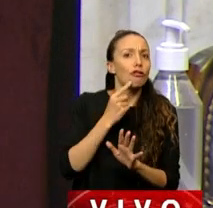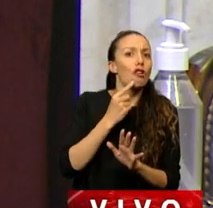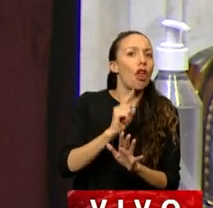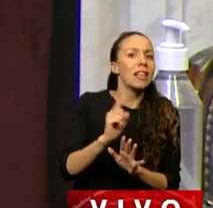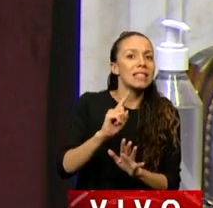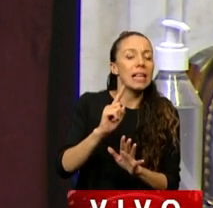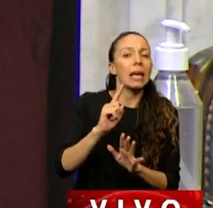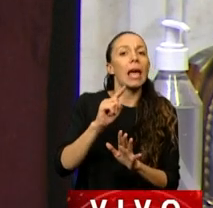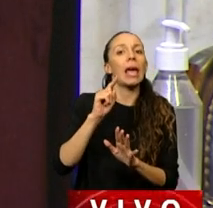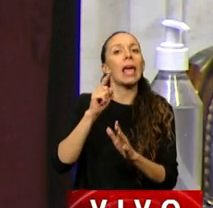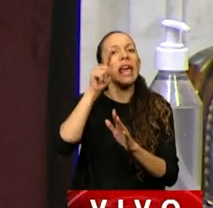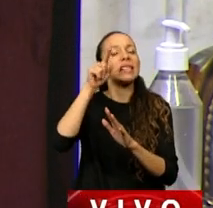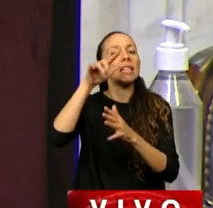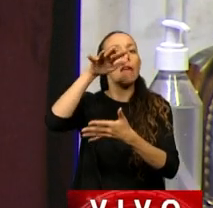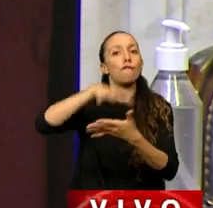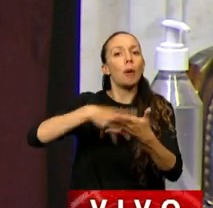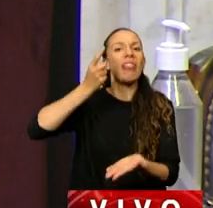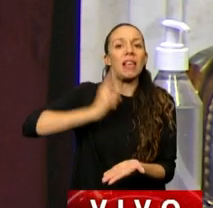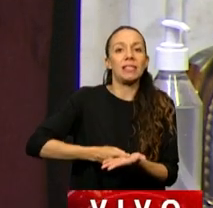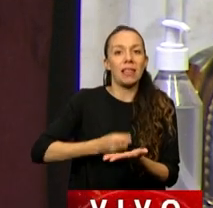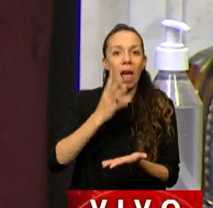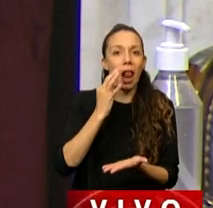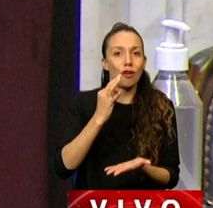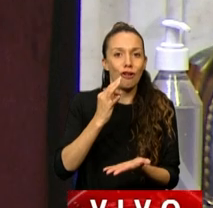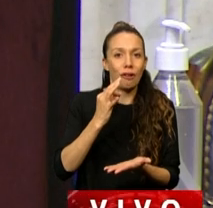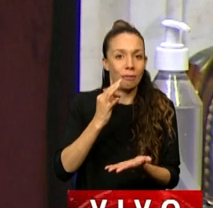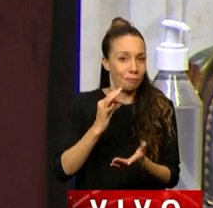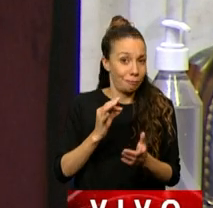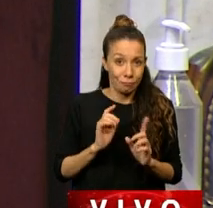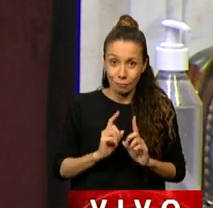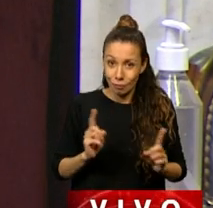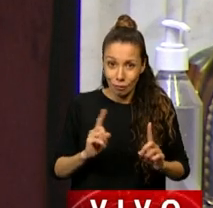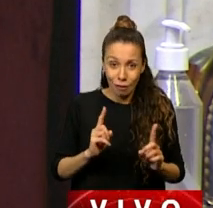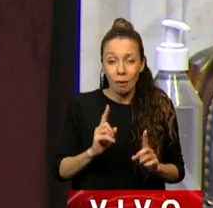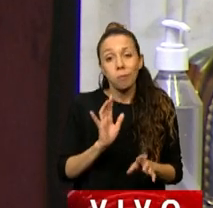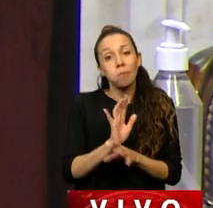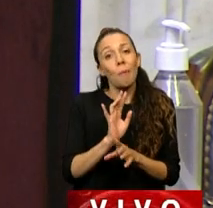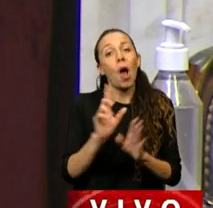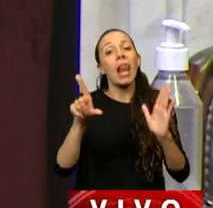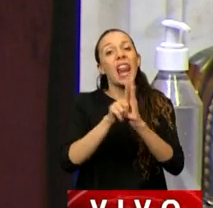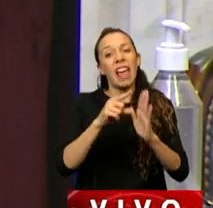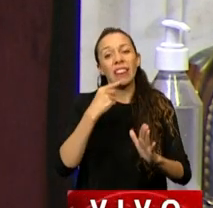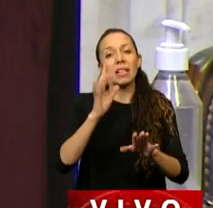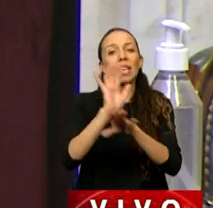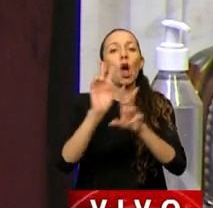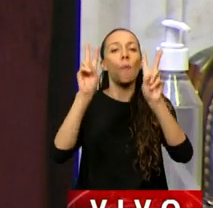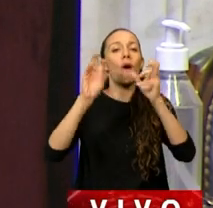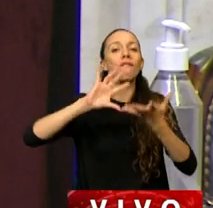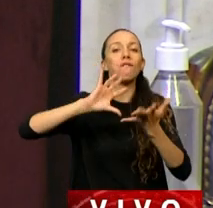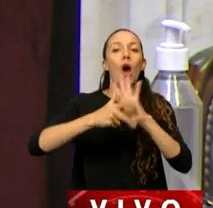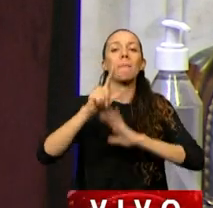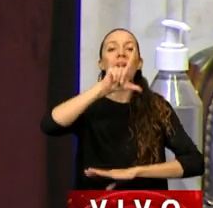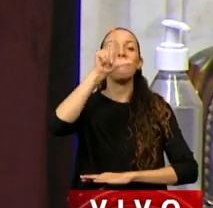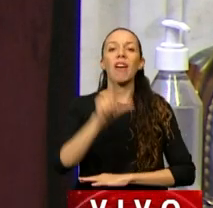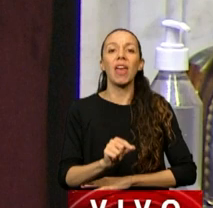vinculante. Entonces, no está cubierto, se dice que es federal, pero en la práctica no lo es. Como pasa muchas veces, como decían,